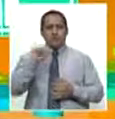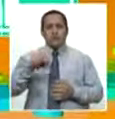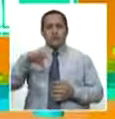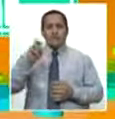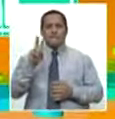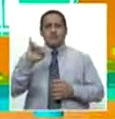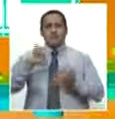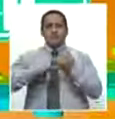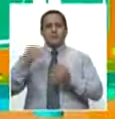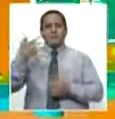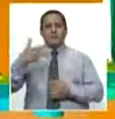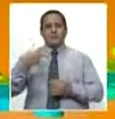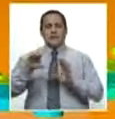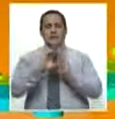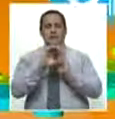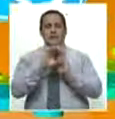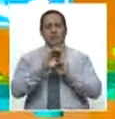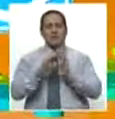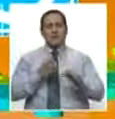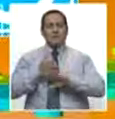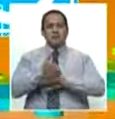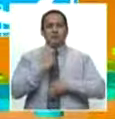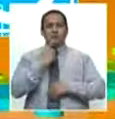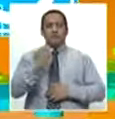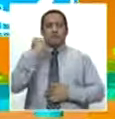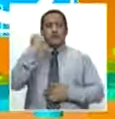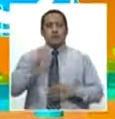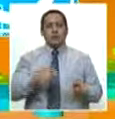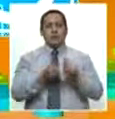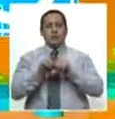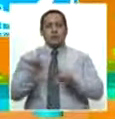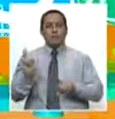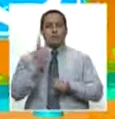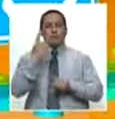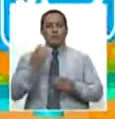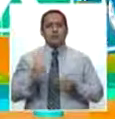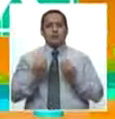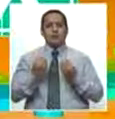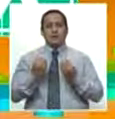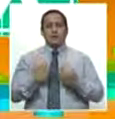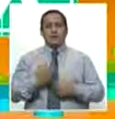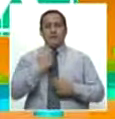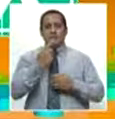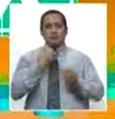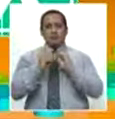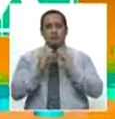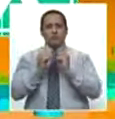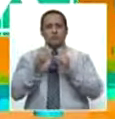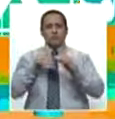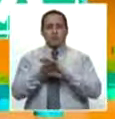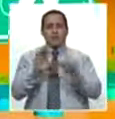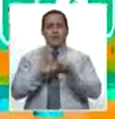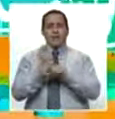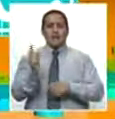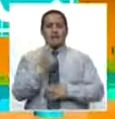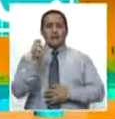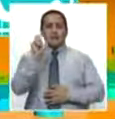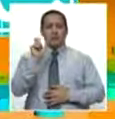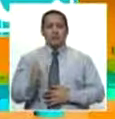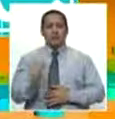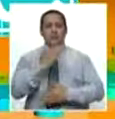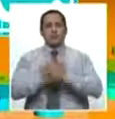sobre el tercer capítulo. La accesibilidad viene a ser un derecho y también un principio que está regulado dentro de la ley general